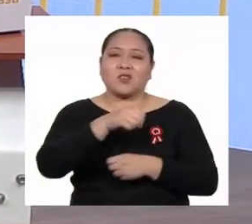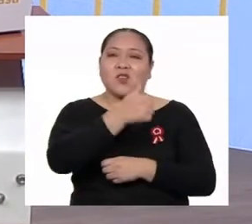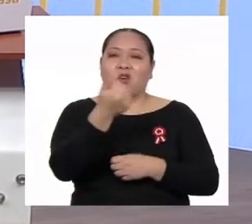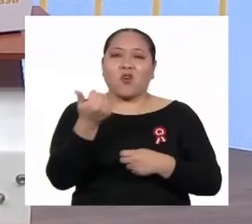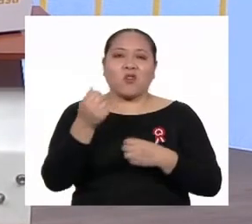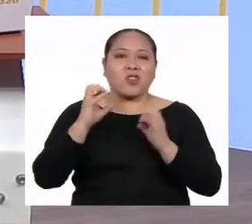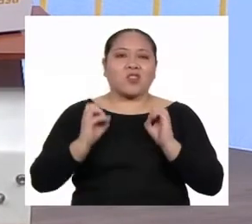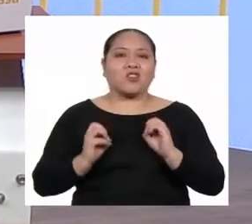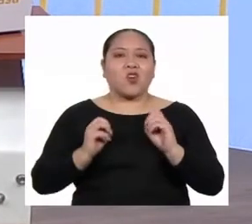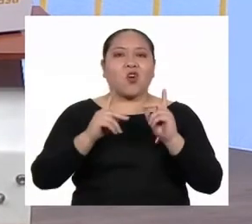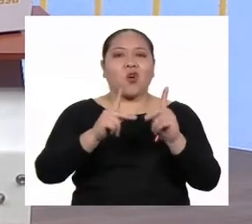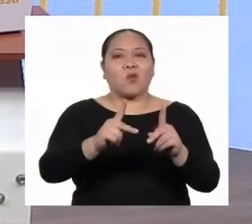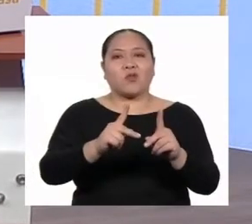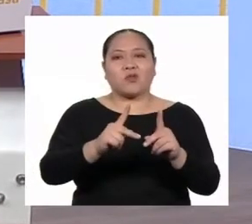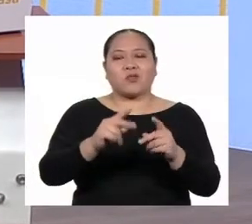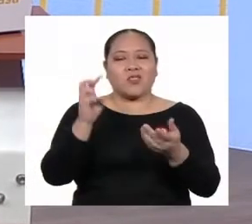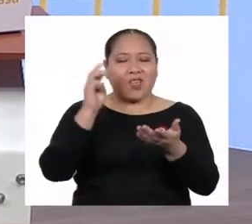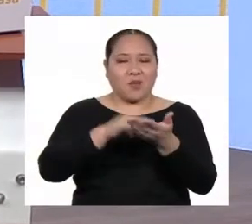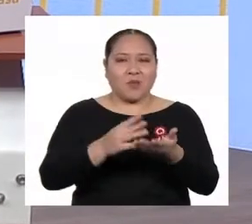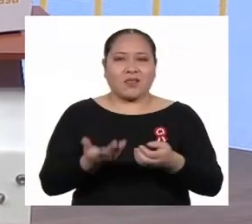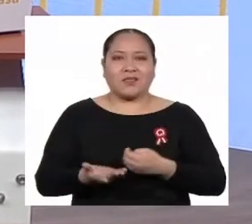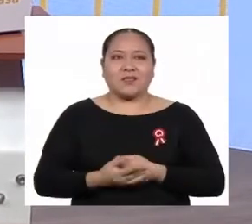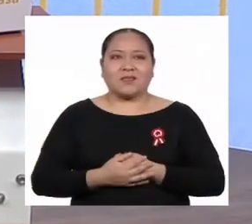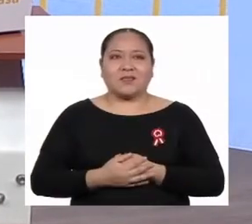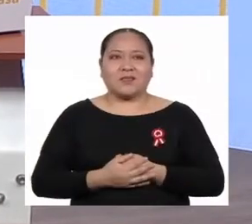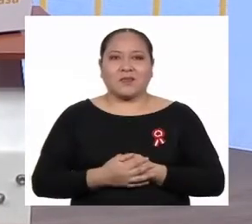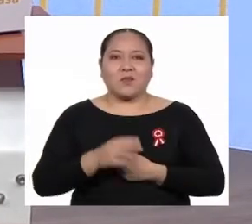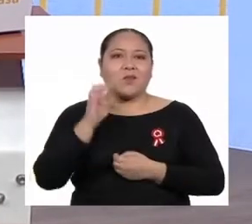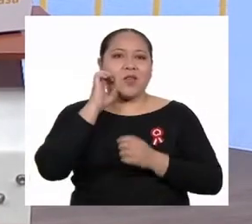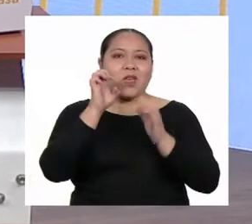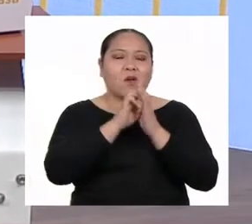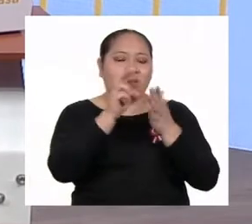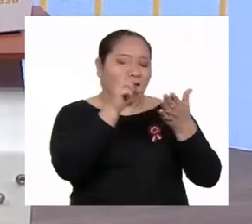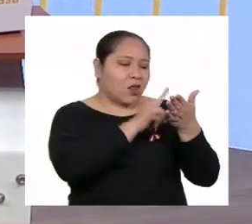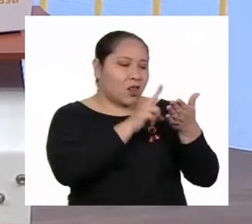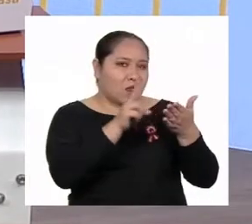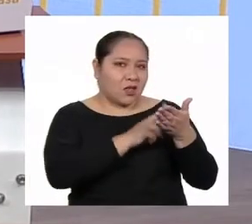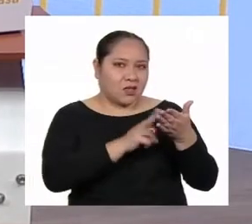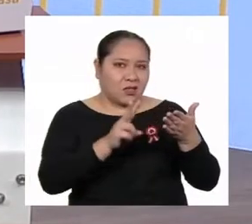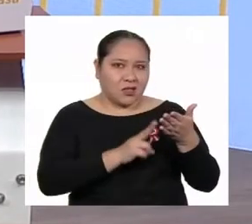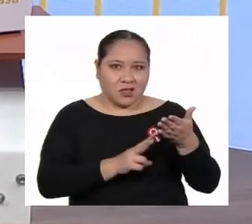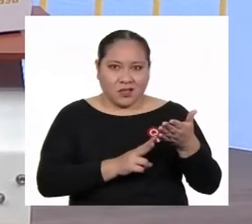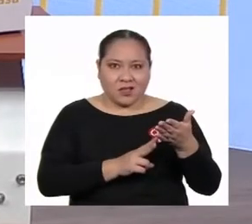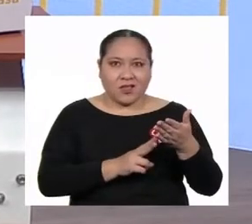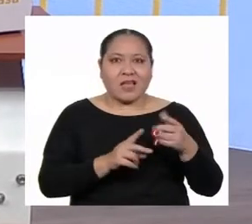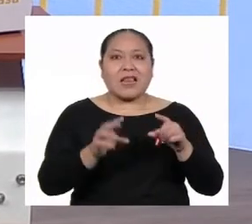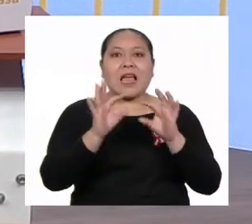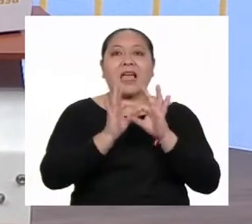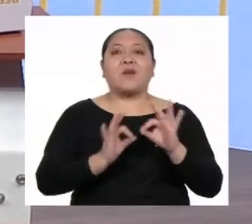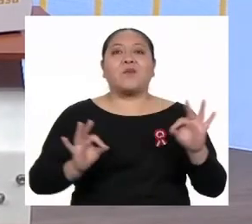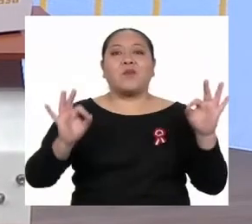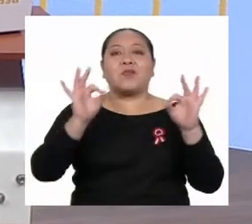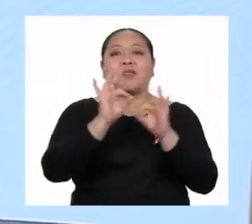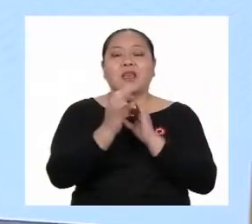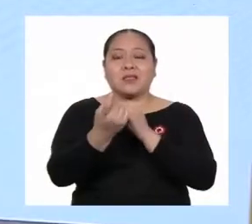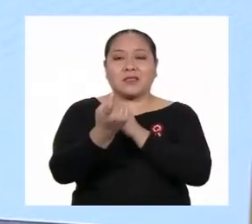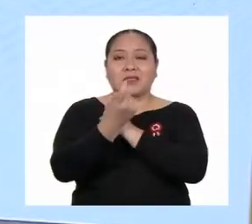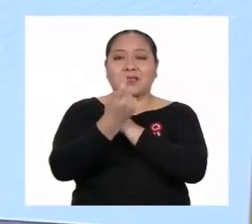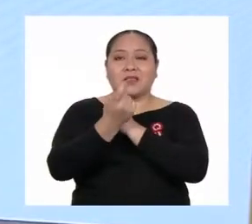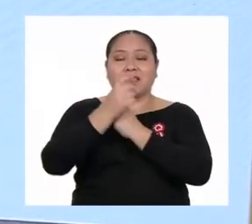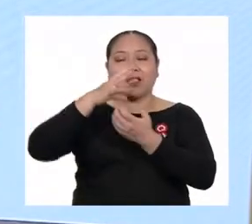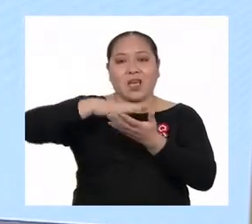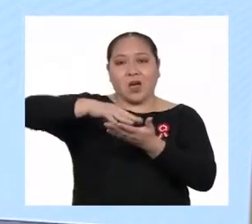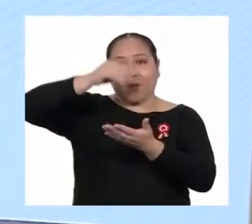otras oportunidades más, como la lectura y la importancia de educarnos también con